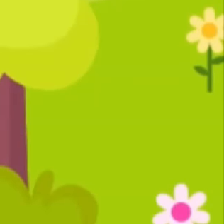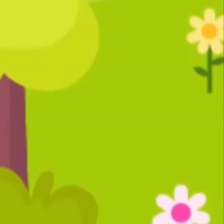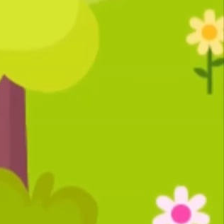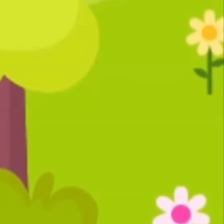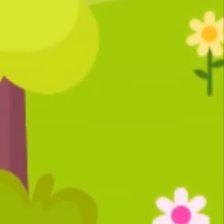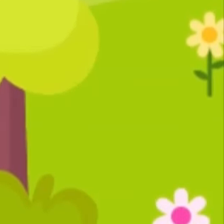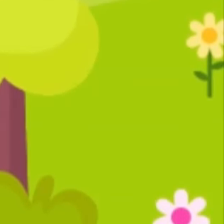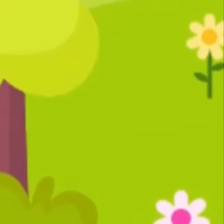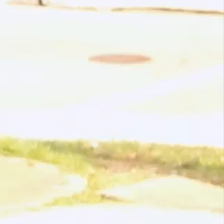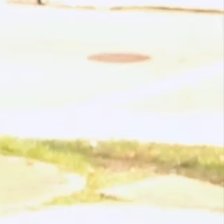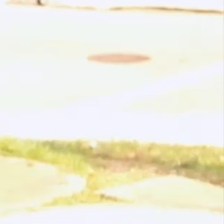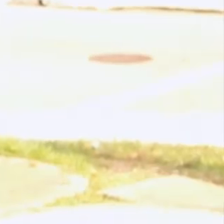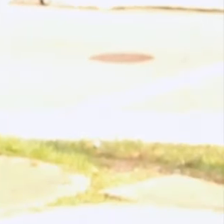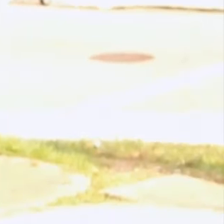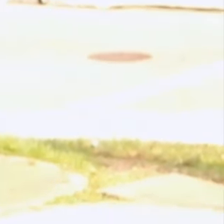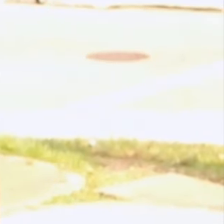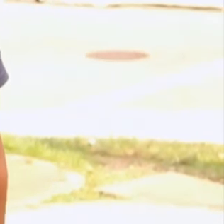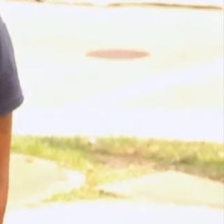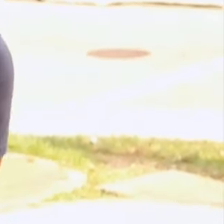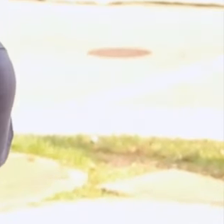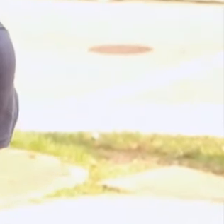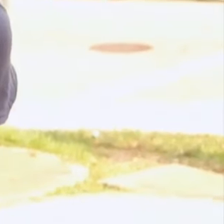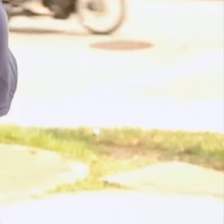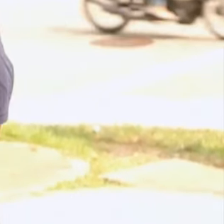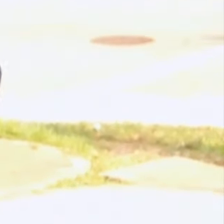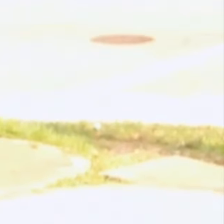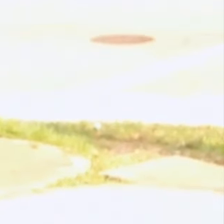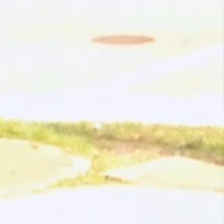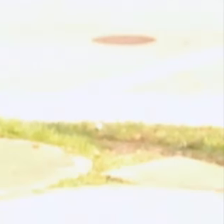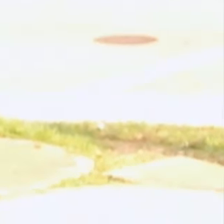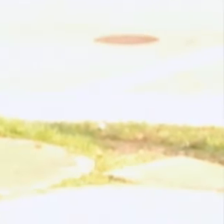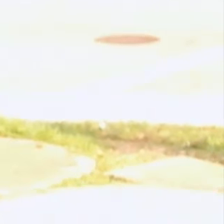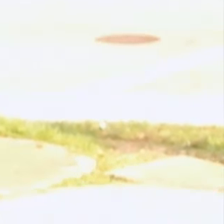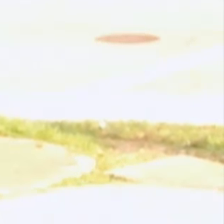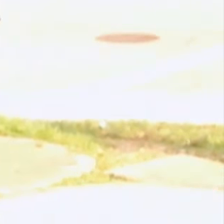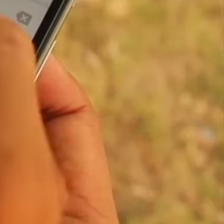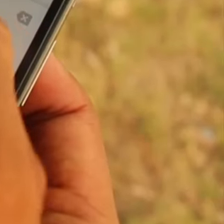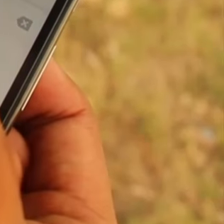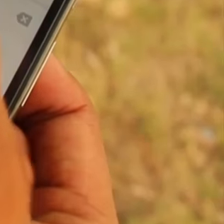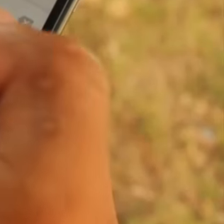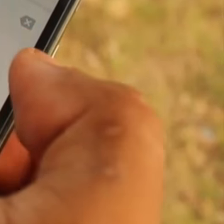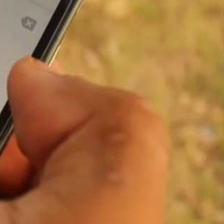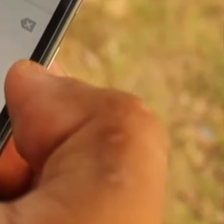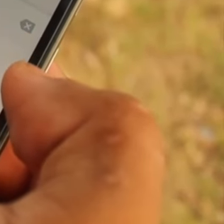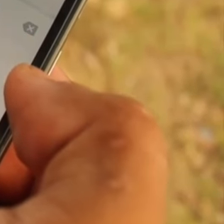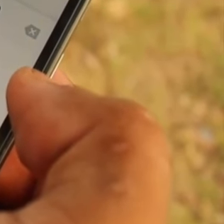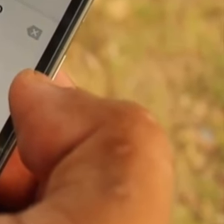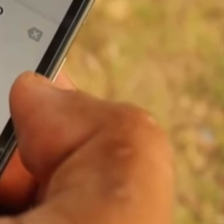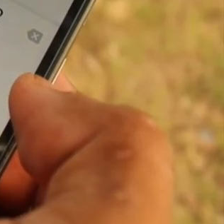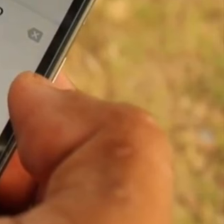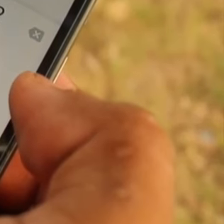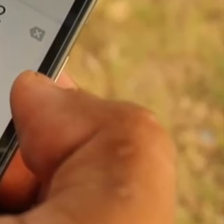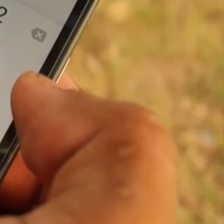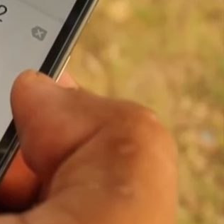Hola, soy Huequi. Si casos sospechosos en tu sector puedes notar, a tu cuadrante debes reportar.